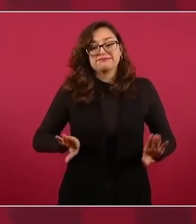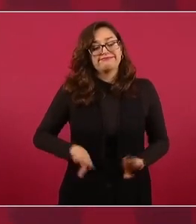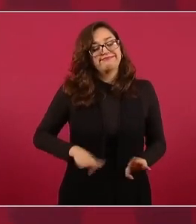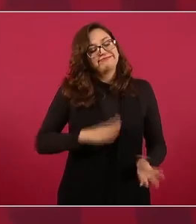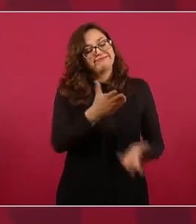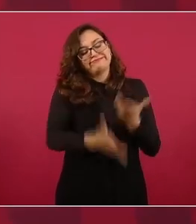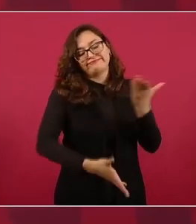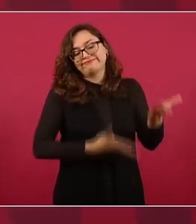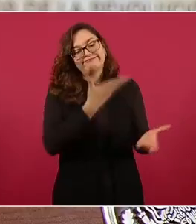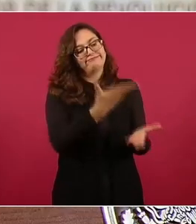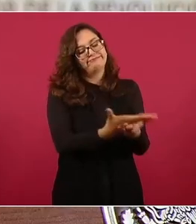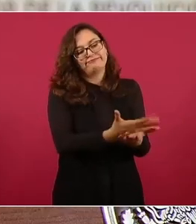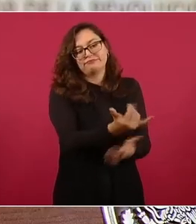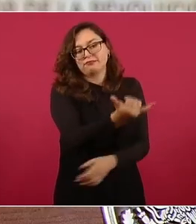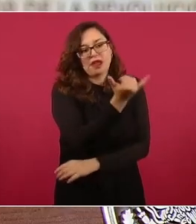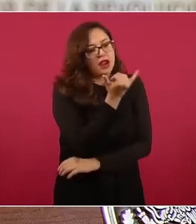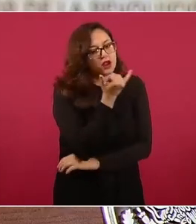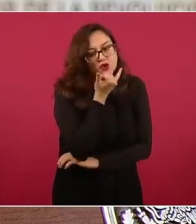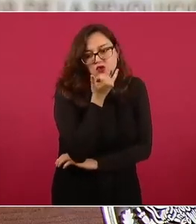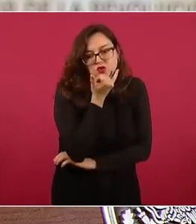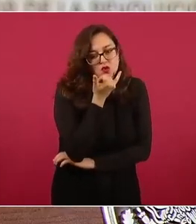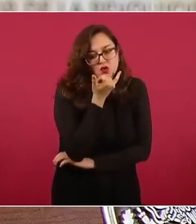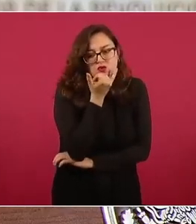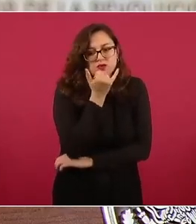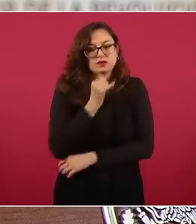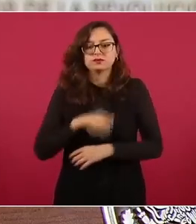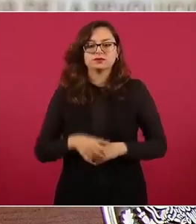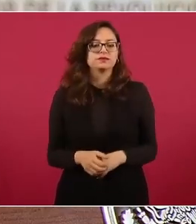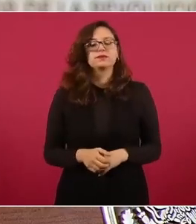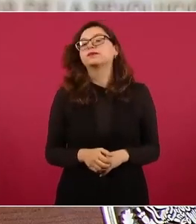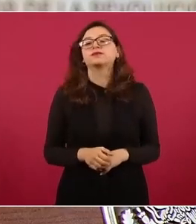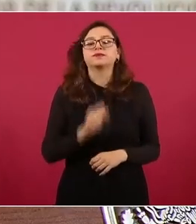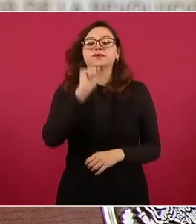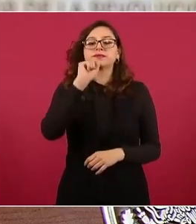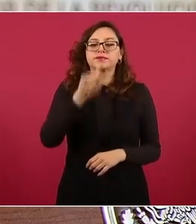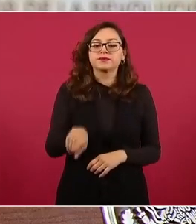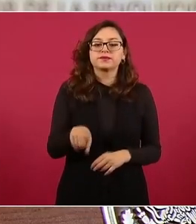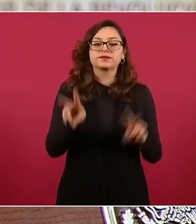Lo mismo el Banco del Bienestar,